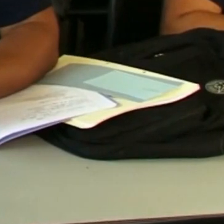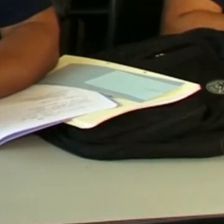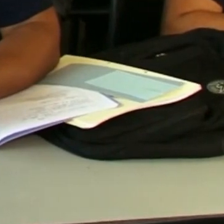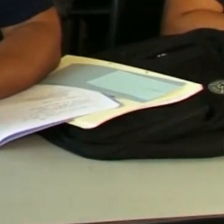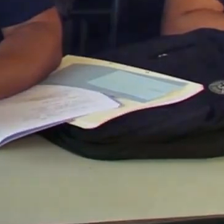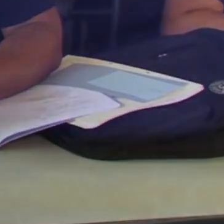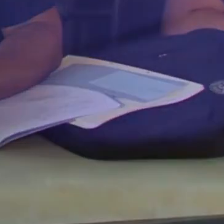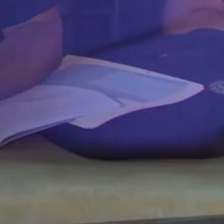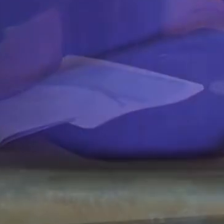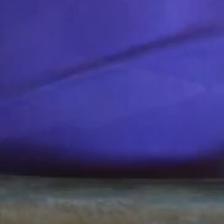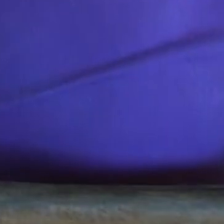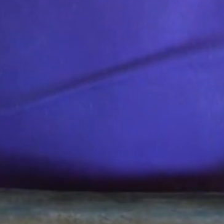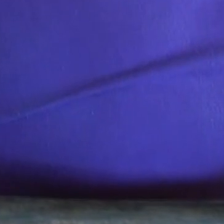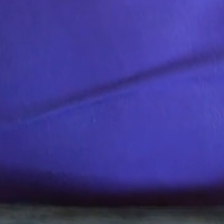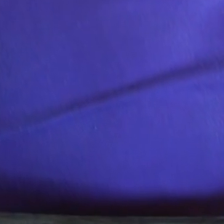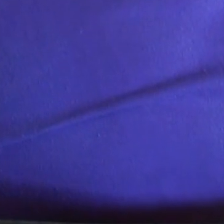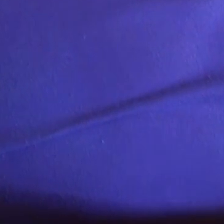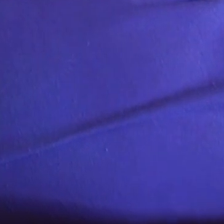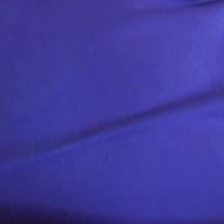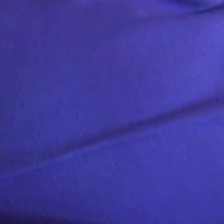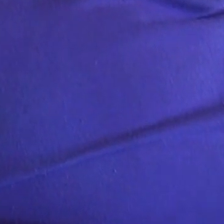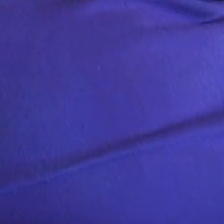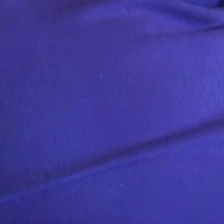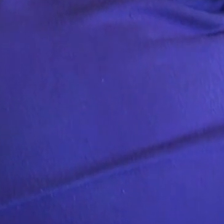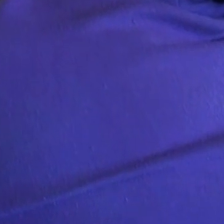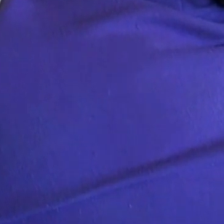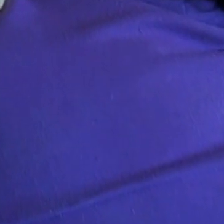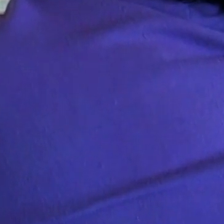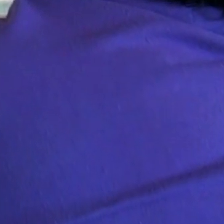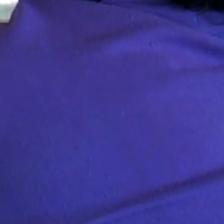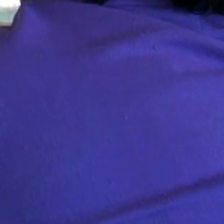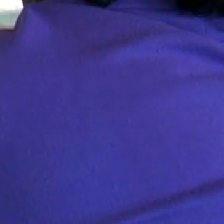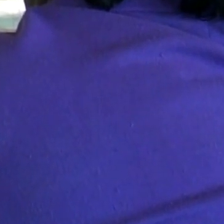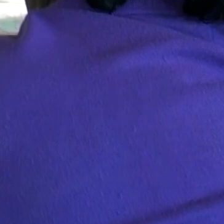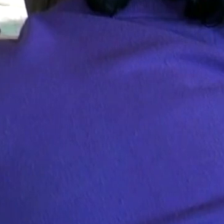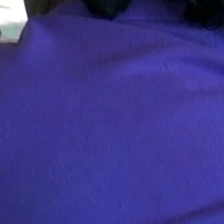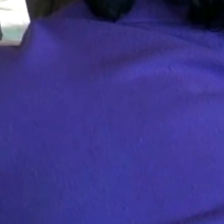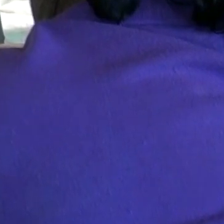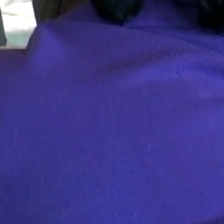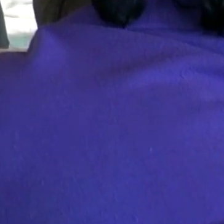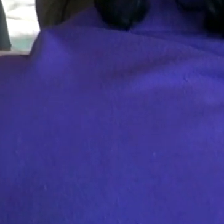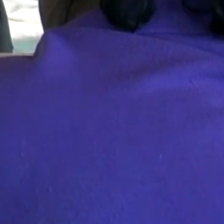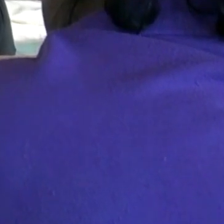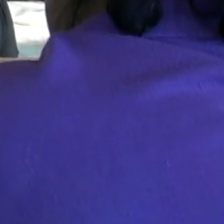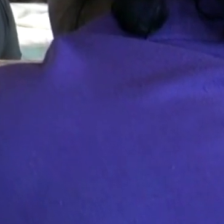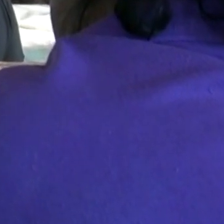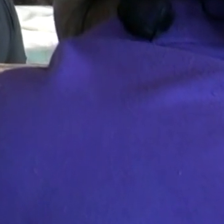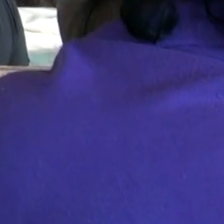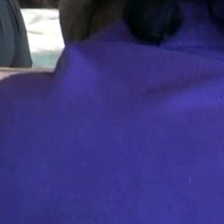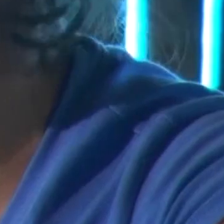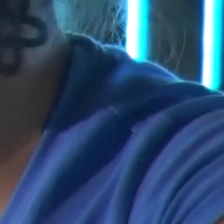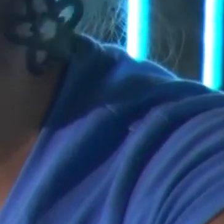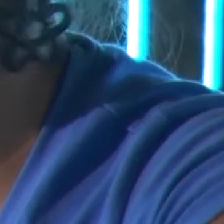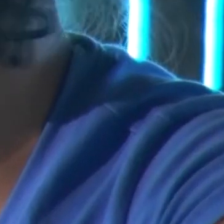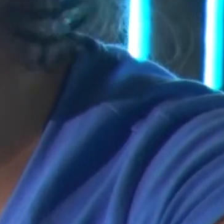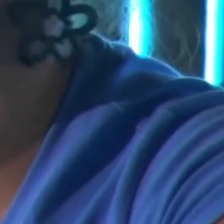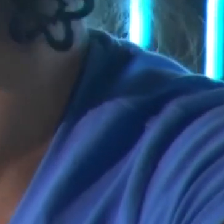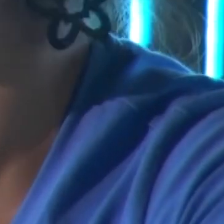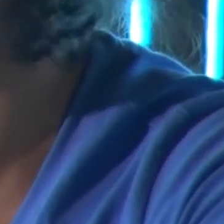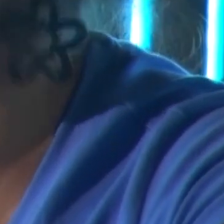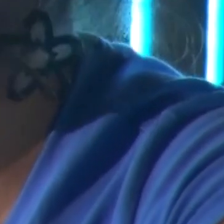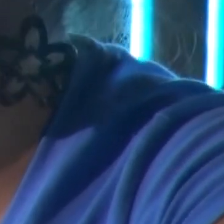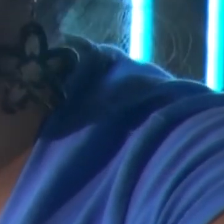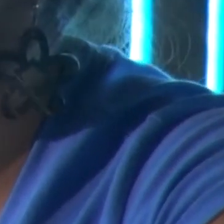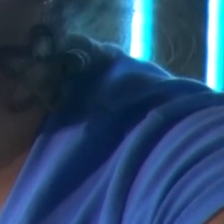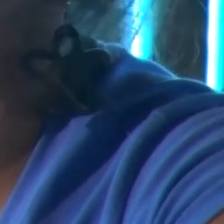estudiantes en Sarapiquí, tenemos estudiantes en Pérez Celedón, en Coto y en la sede de Nicoya. De ahí nació la idea de unas